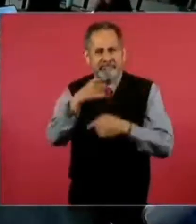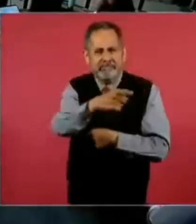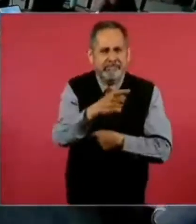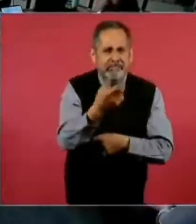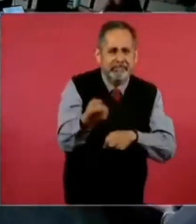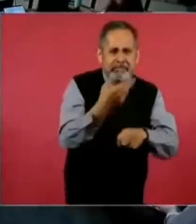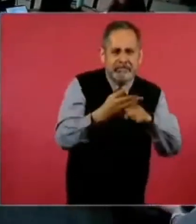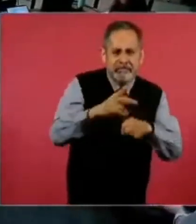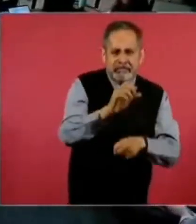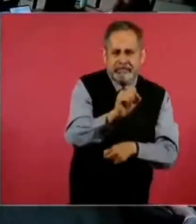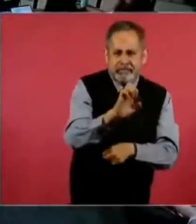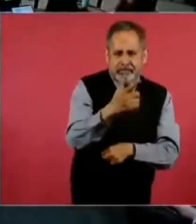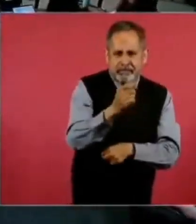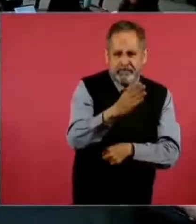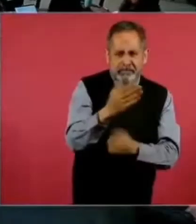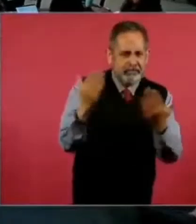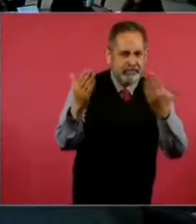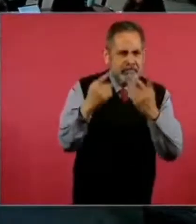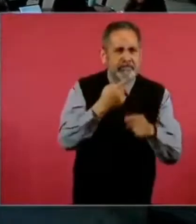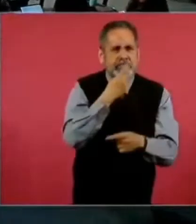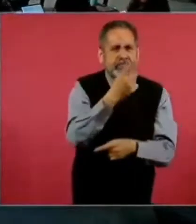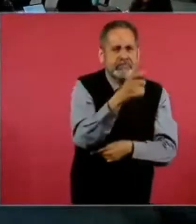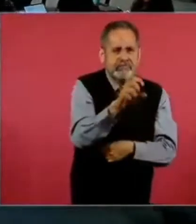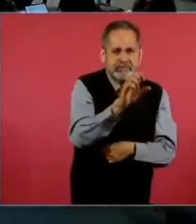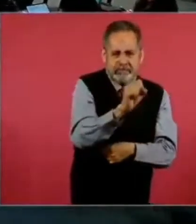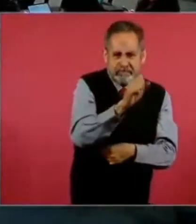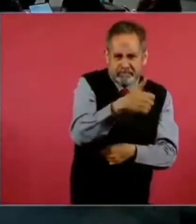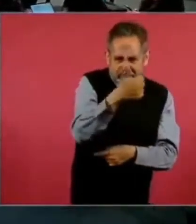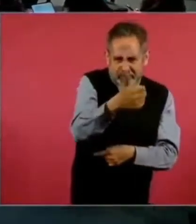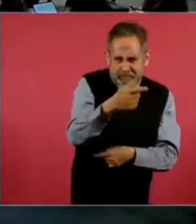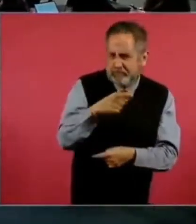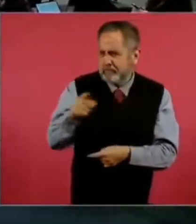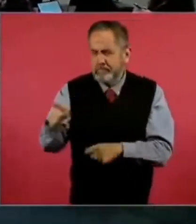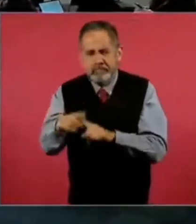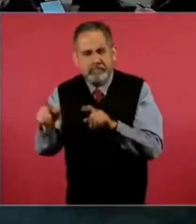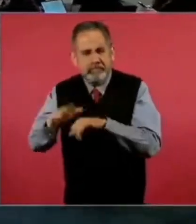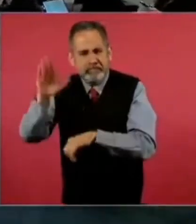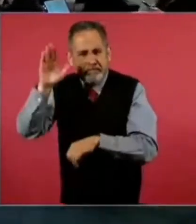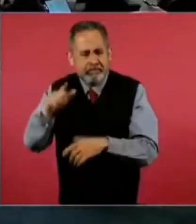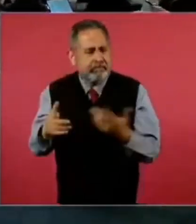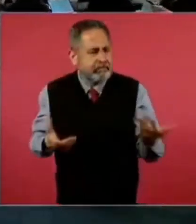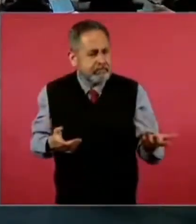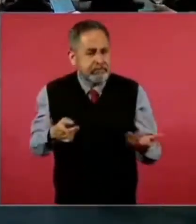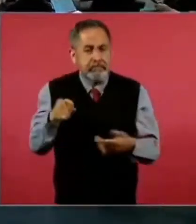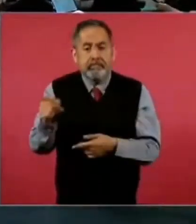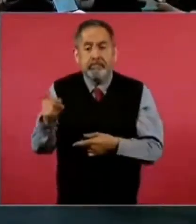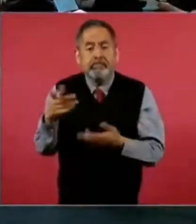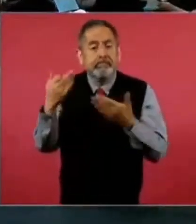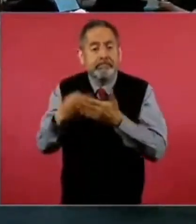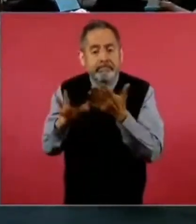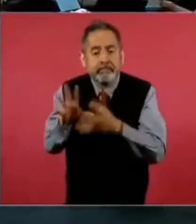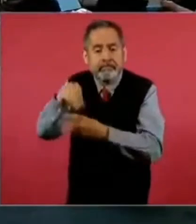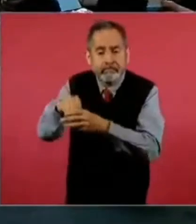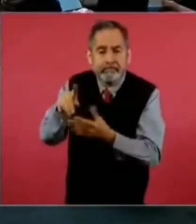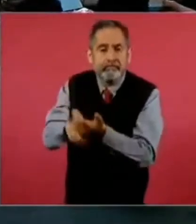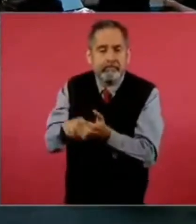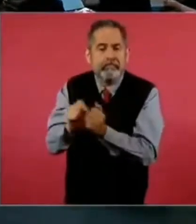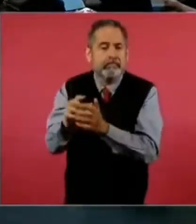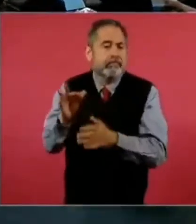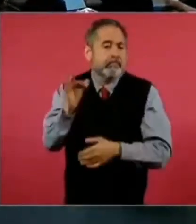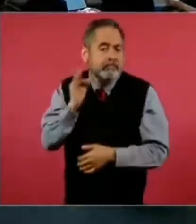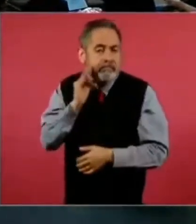que señalan 166, y la diferencia es que la FEADLE no incluye las cifras de las